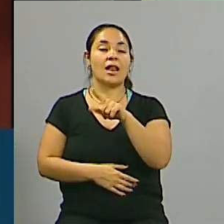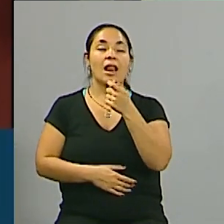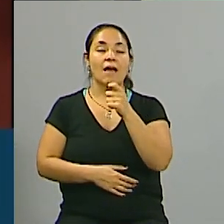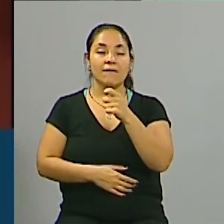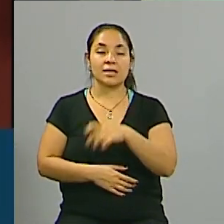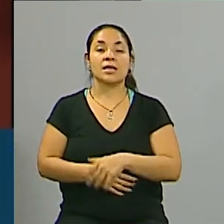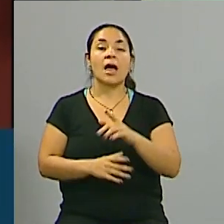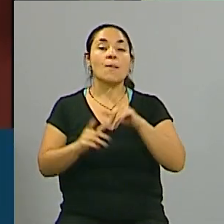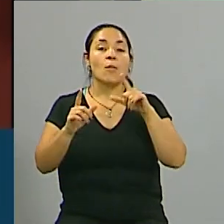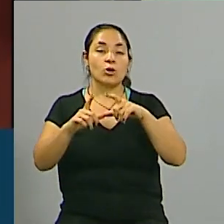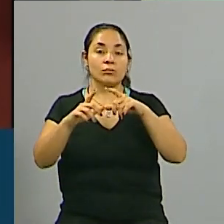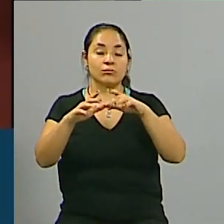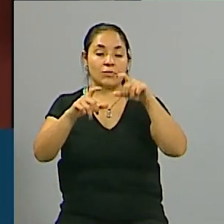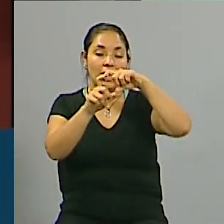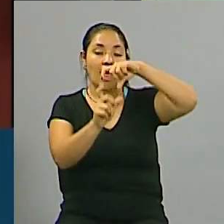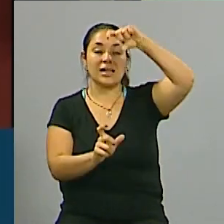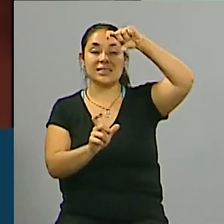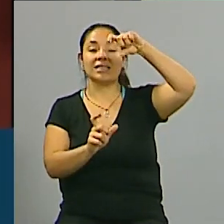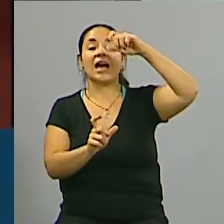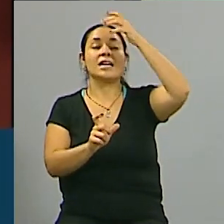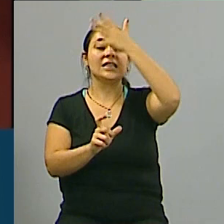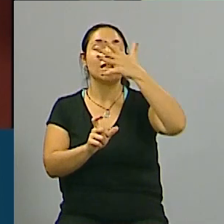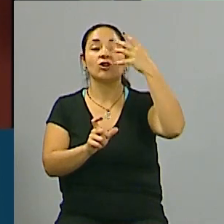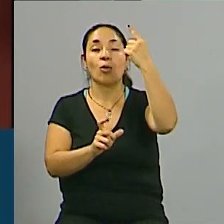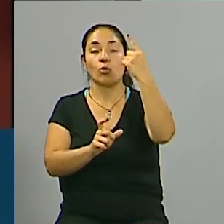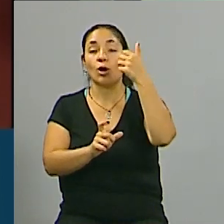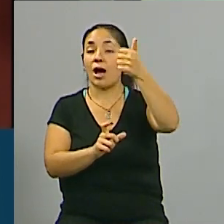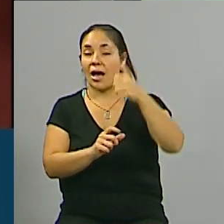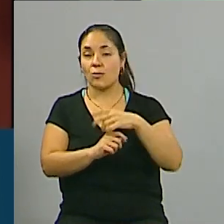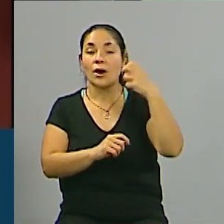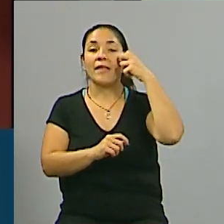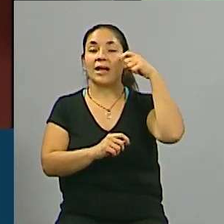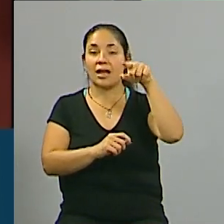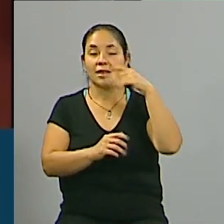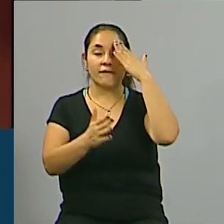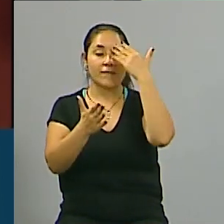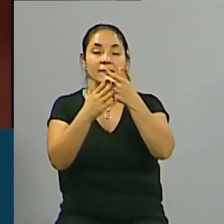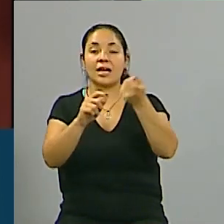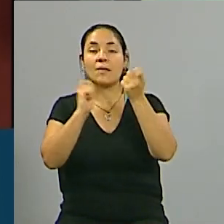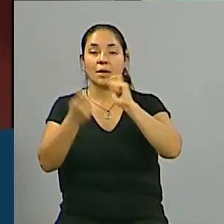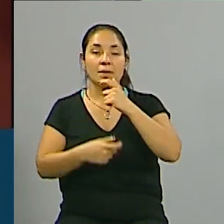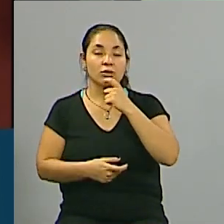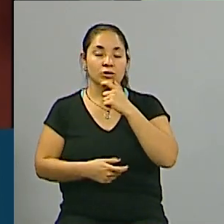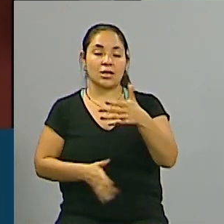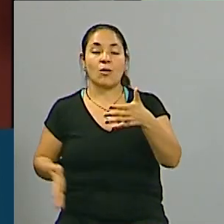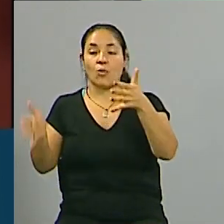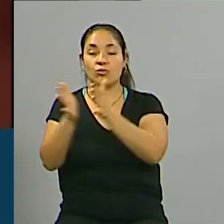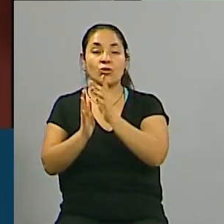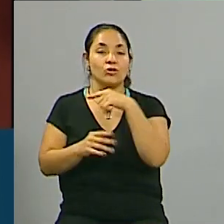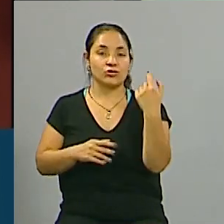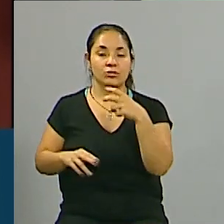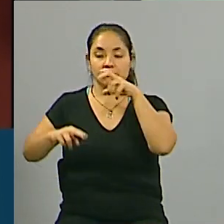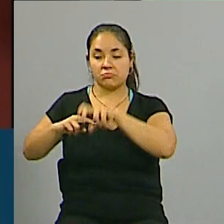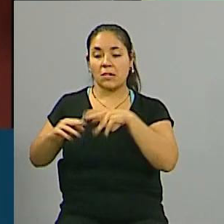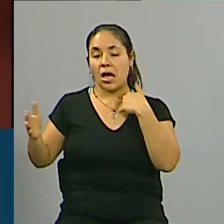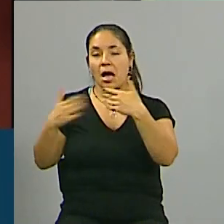lista 501A del radicalismo, del Frente Cambia Mendoza, con nosotros, hablando de sus proyectos y también haciendo un